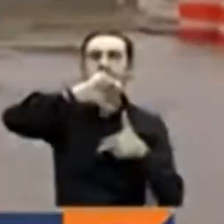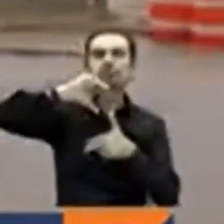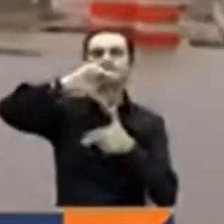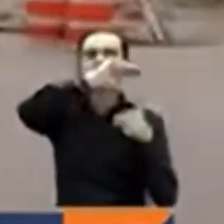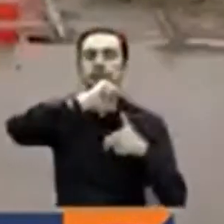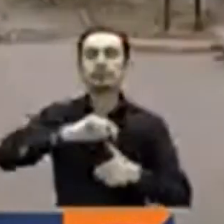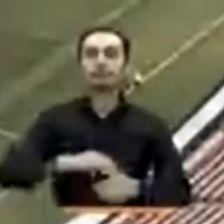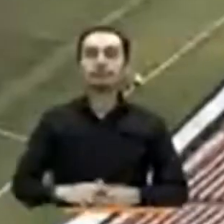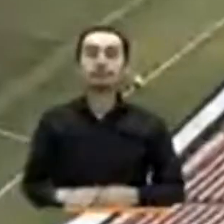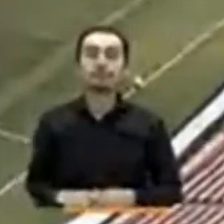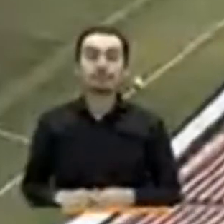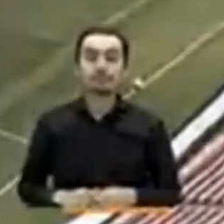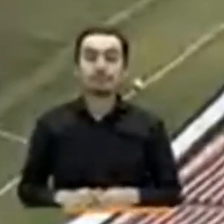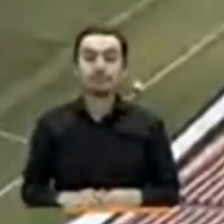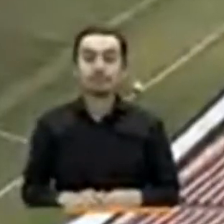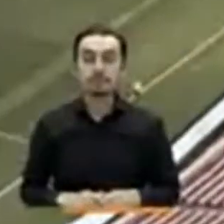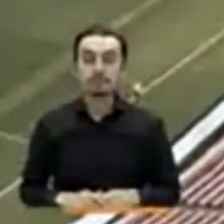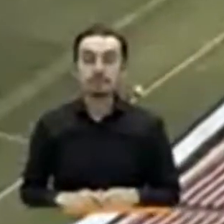Caribe.